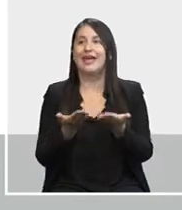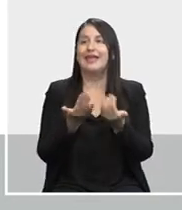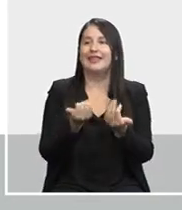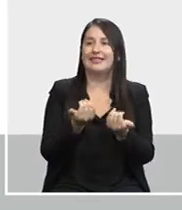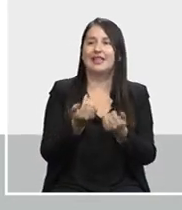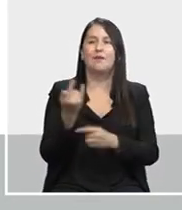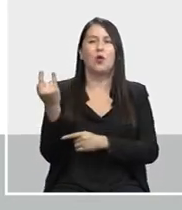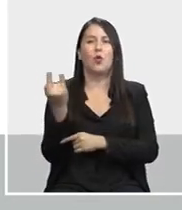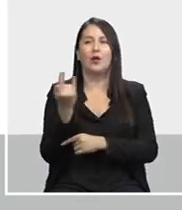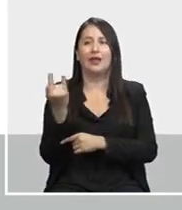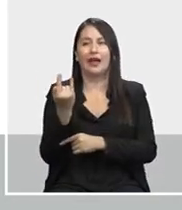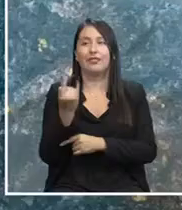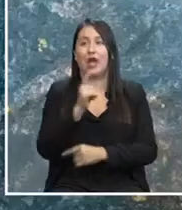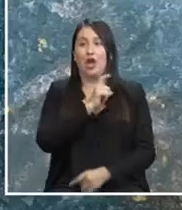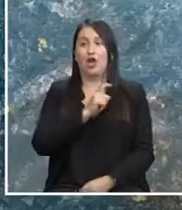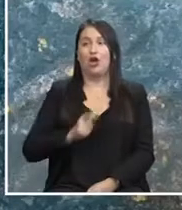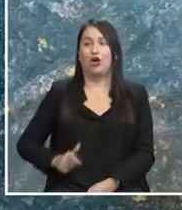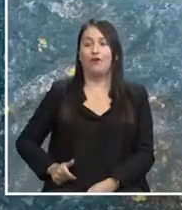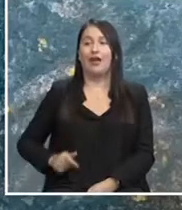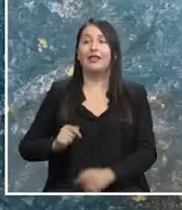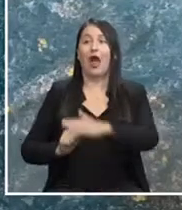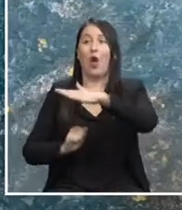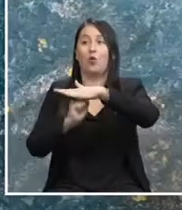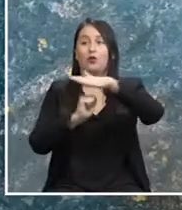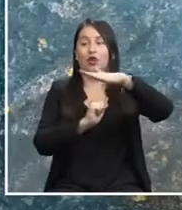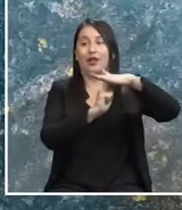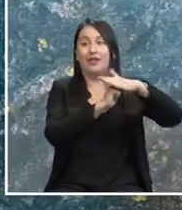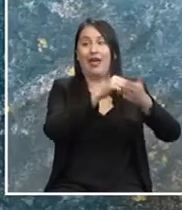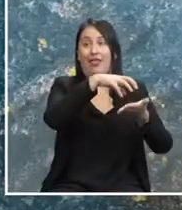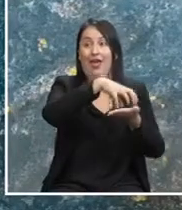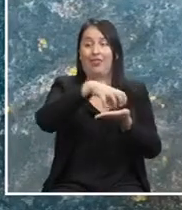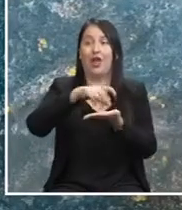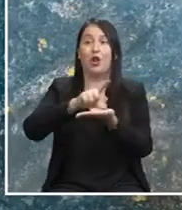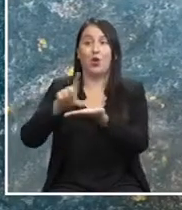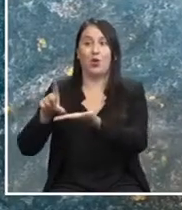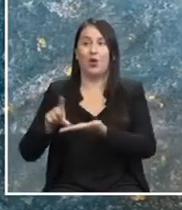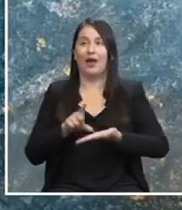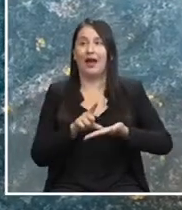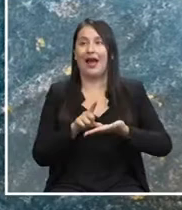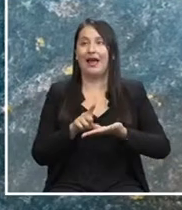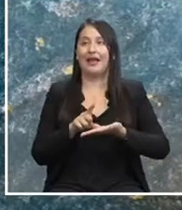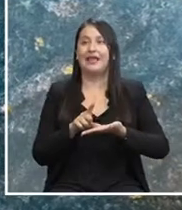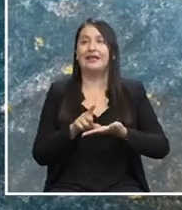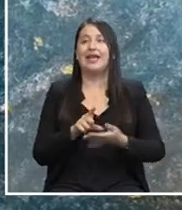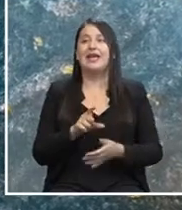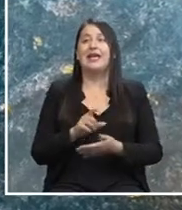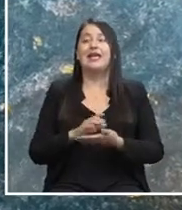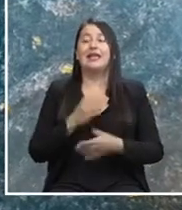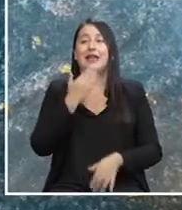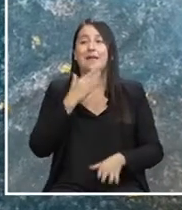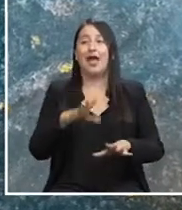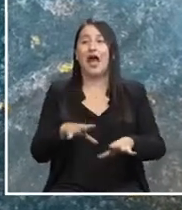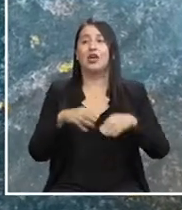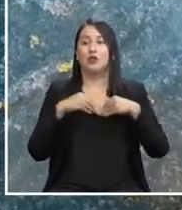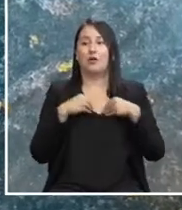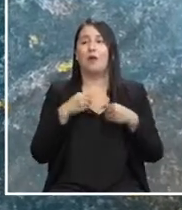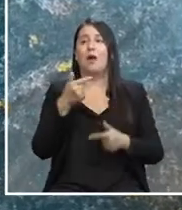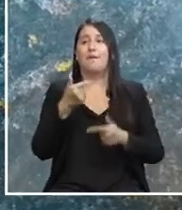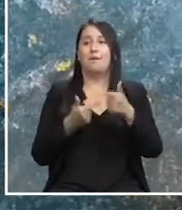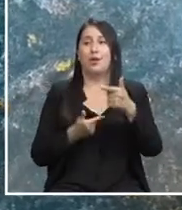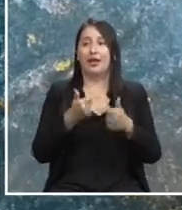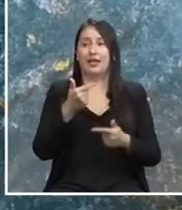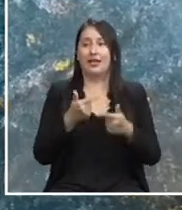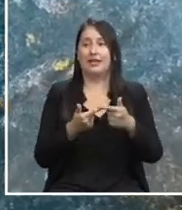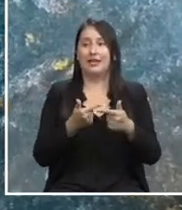necesitamos urgentemente que los gobiernos, las autoridades locales y las industrias alimentarias comiencen a adoptar políticas y prácticas